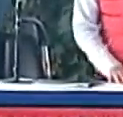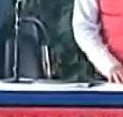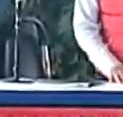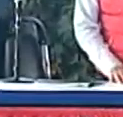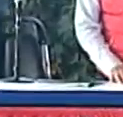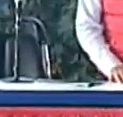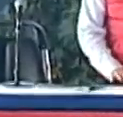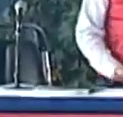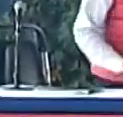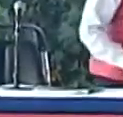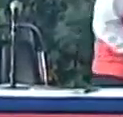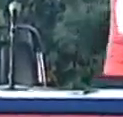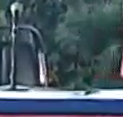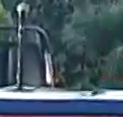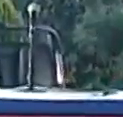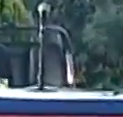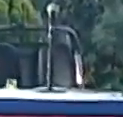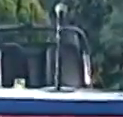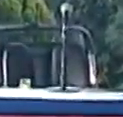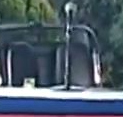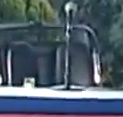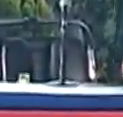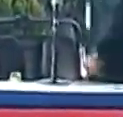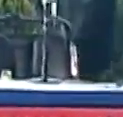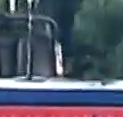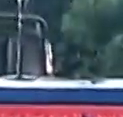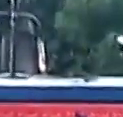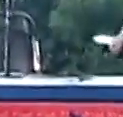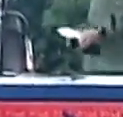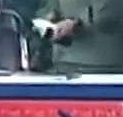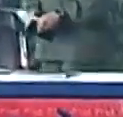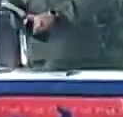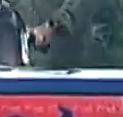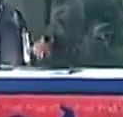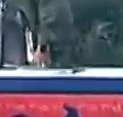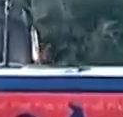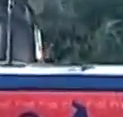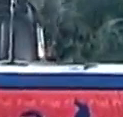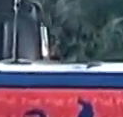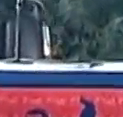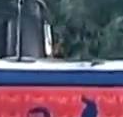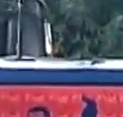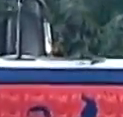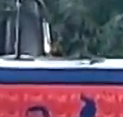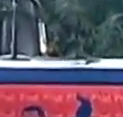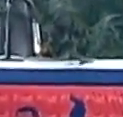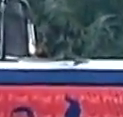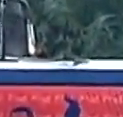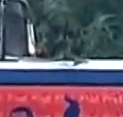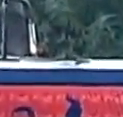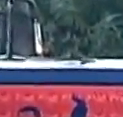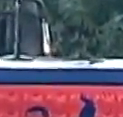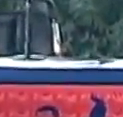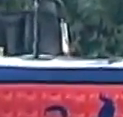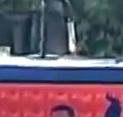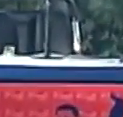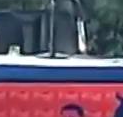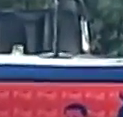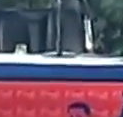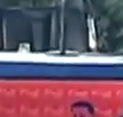allá. Vamos fuerte, mi gente, ni pa' coger impulso, le damos pa' atrás, tra, la comuna